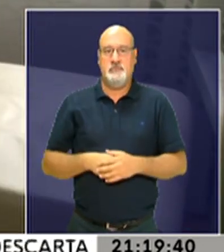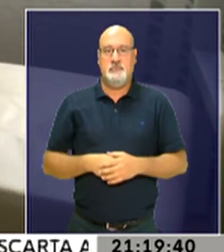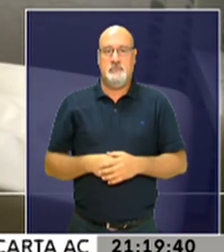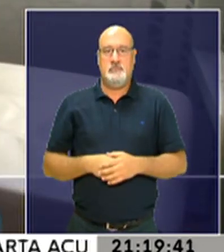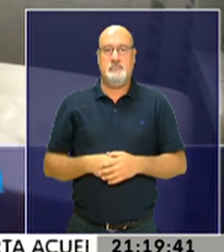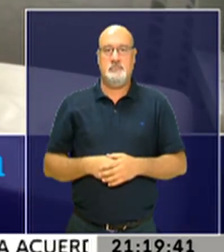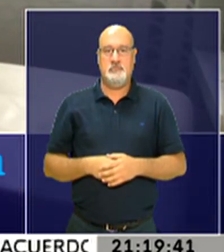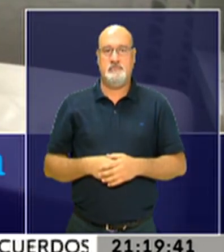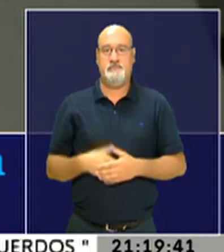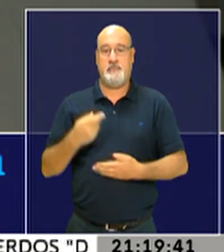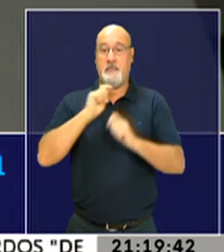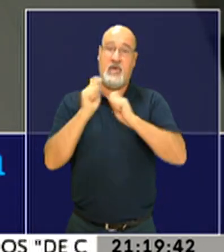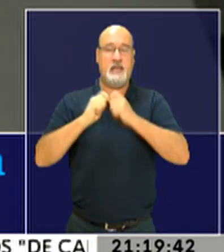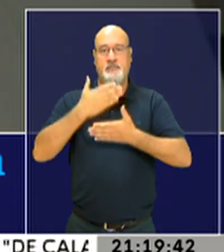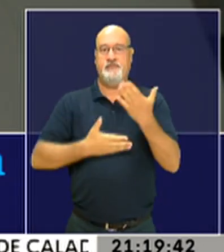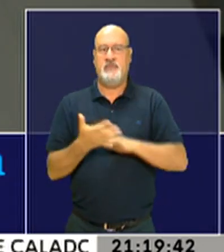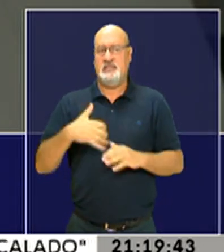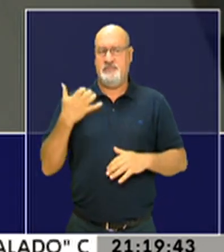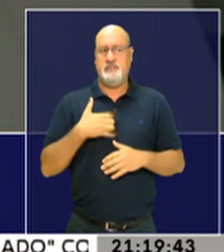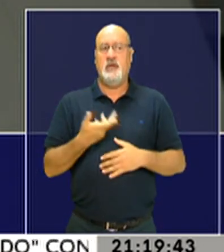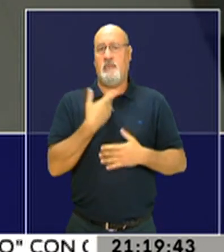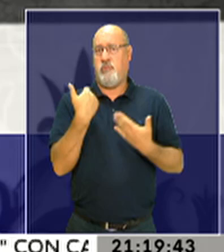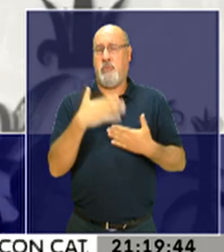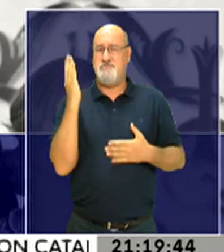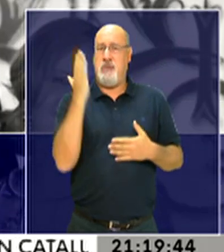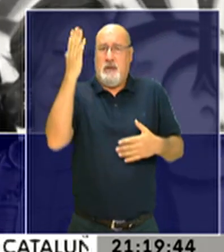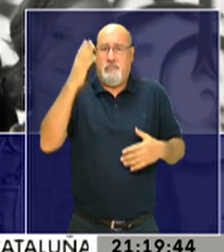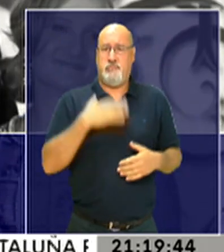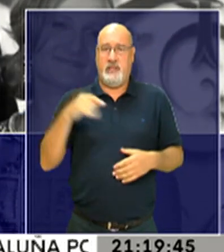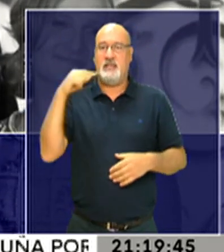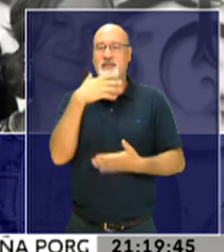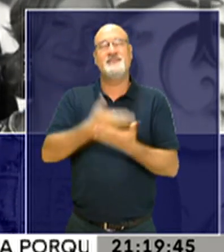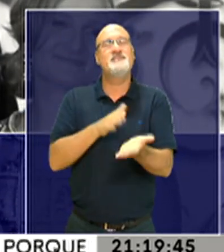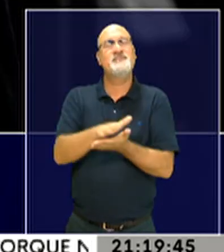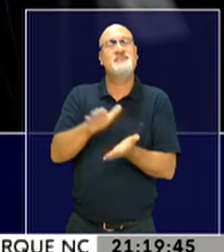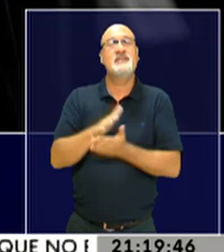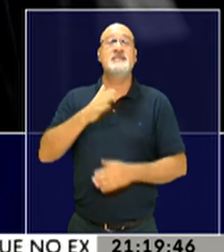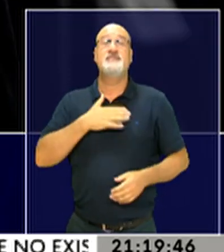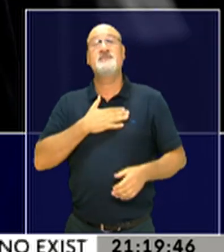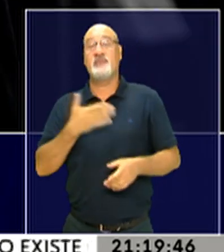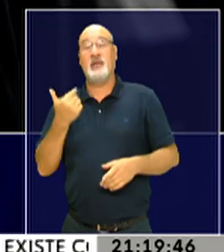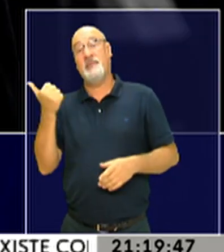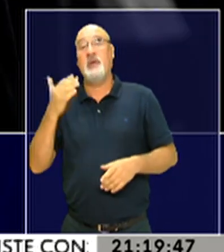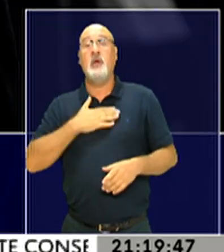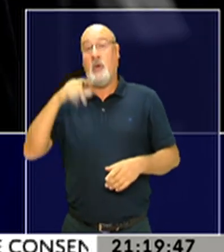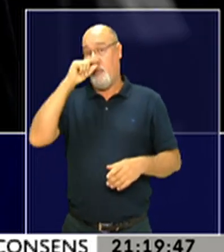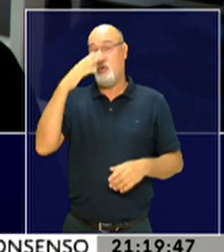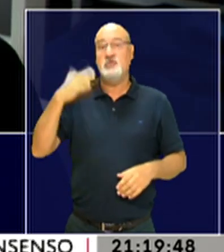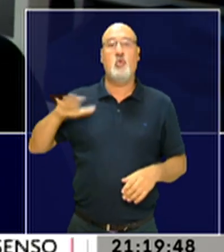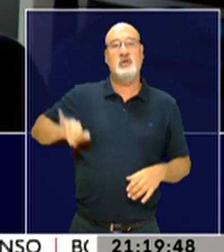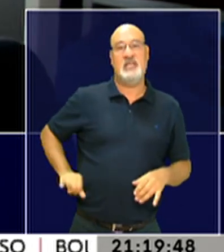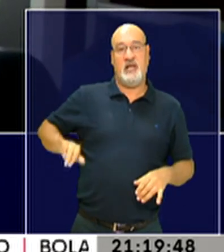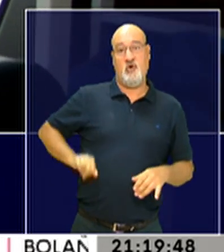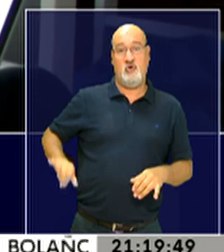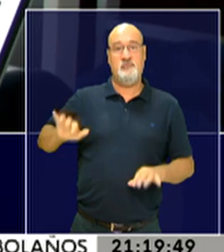el periodismo incómodo tiene un alto precio en rusia tras publicar como el yerno de putin se hizo millonario al casarse con su hija irina